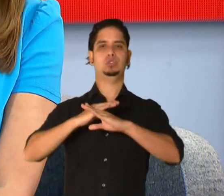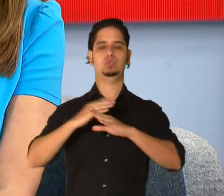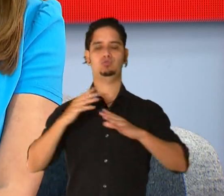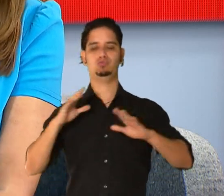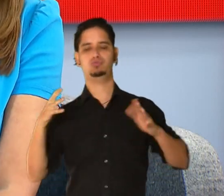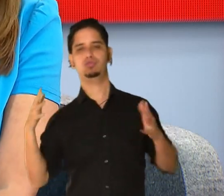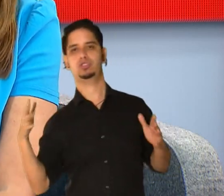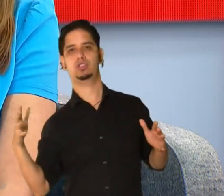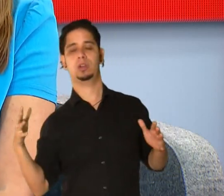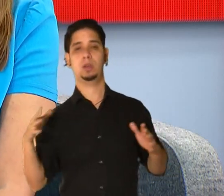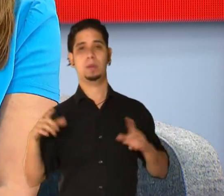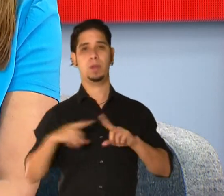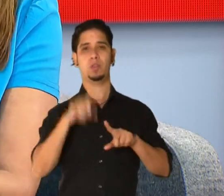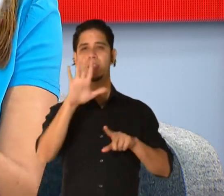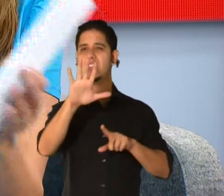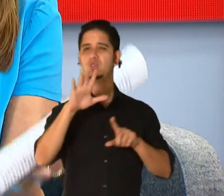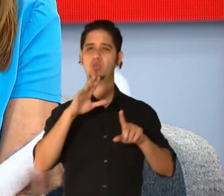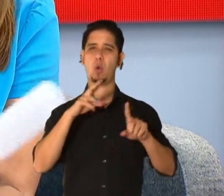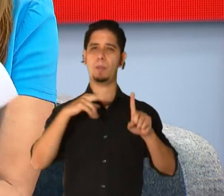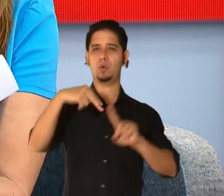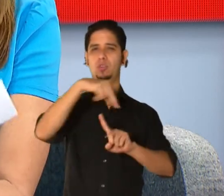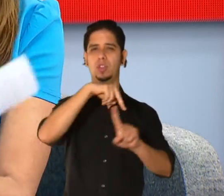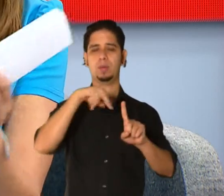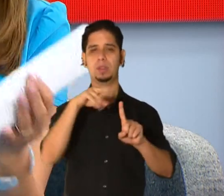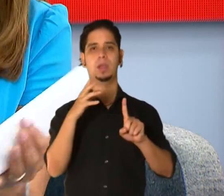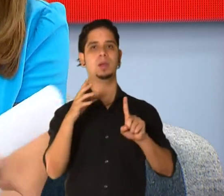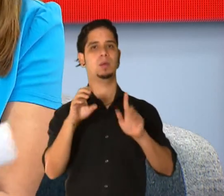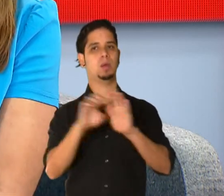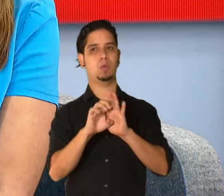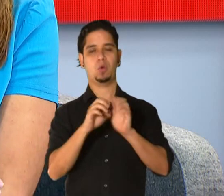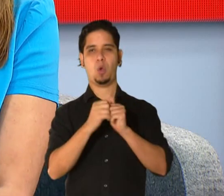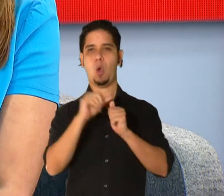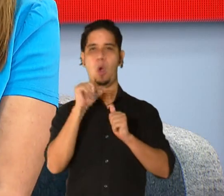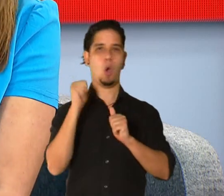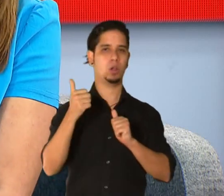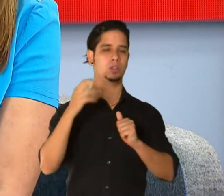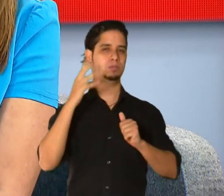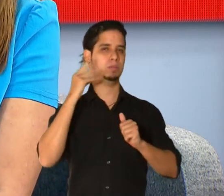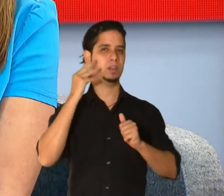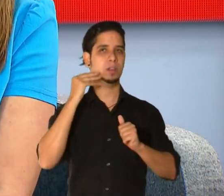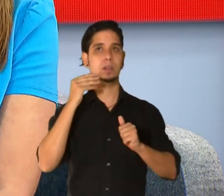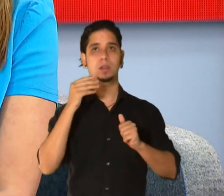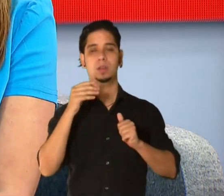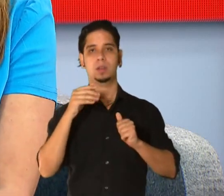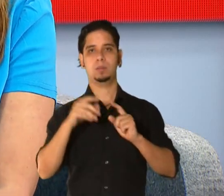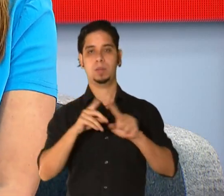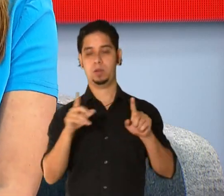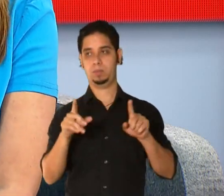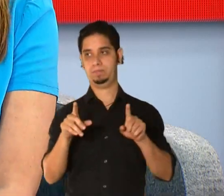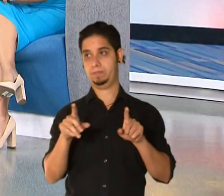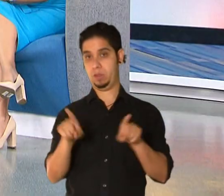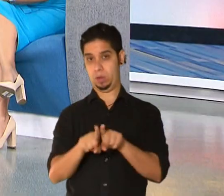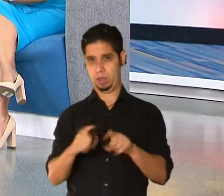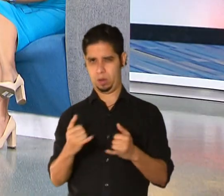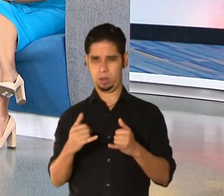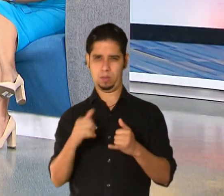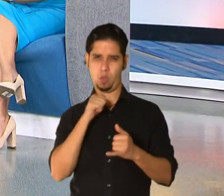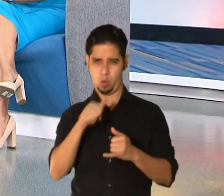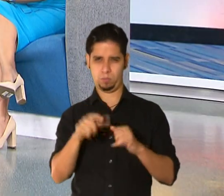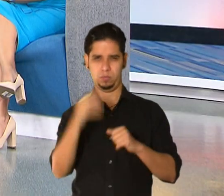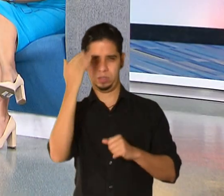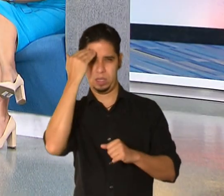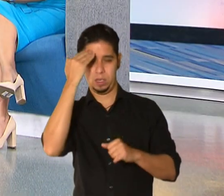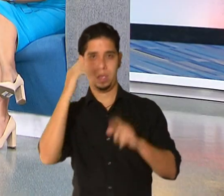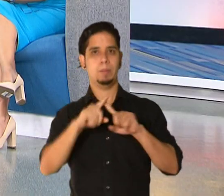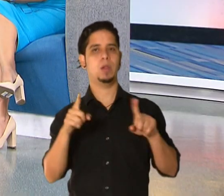vista epidemiológico, con otras pandemias, con otros procesos de vacunación, aunque ninguno se compara, ¿verdad?, con el actual, ¿qué